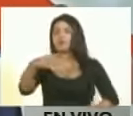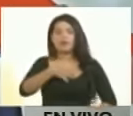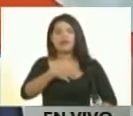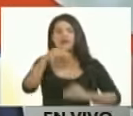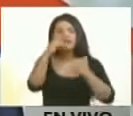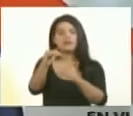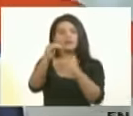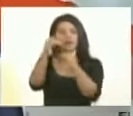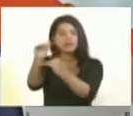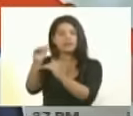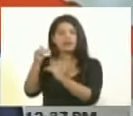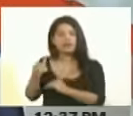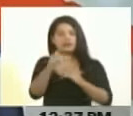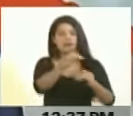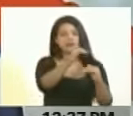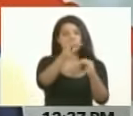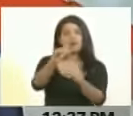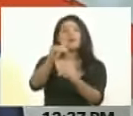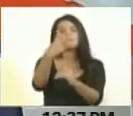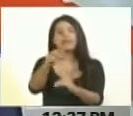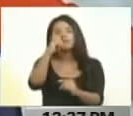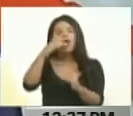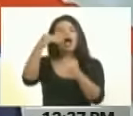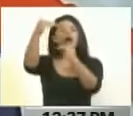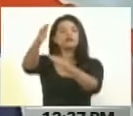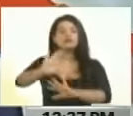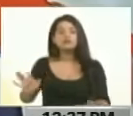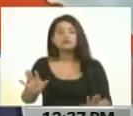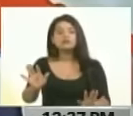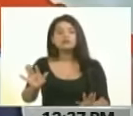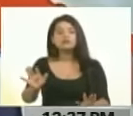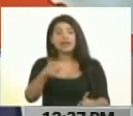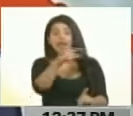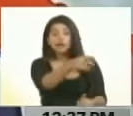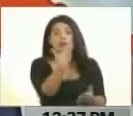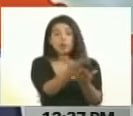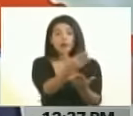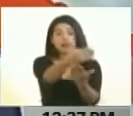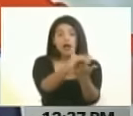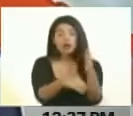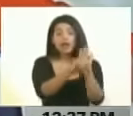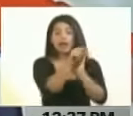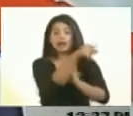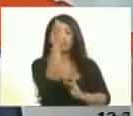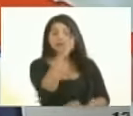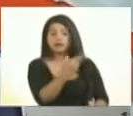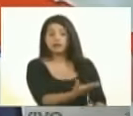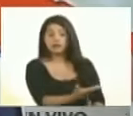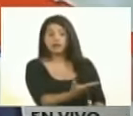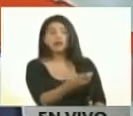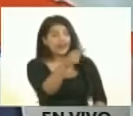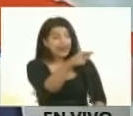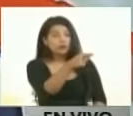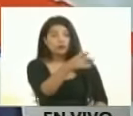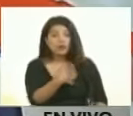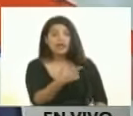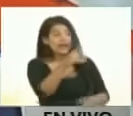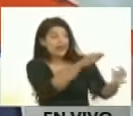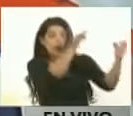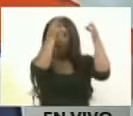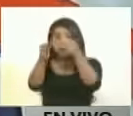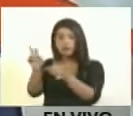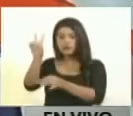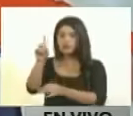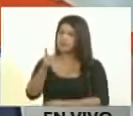años, congelar la inversión en educación durante 20 años. Eso es lo que pretenden para Venezuela. Eso